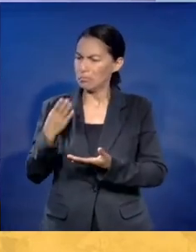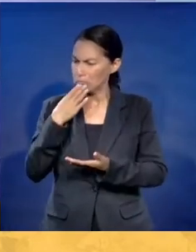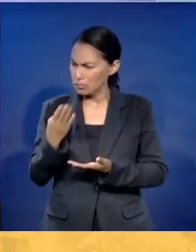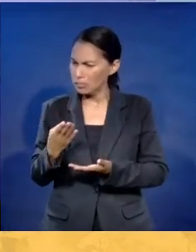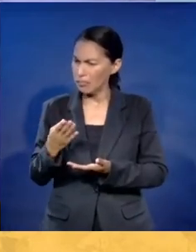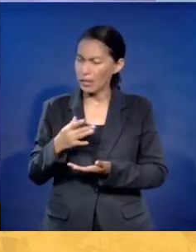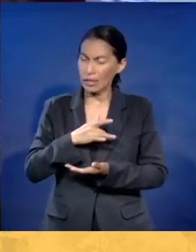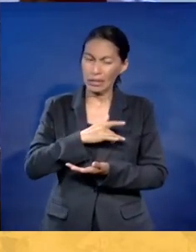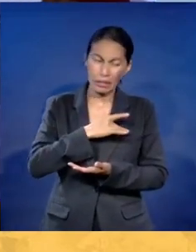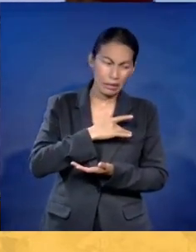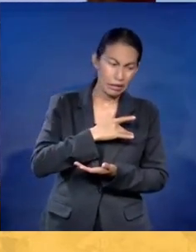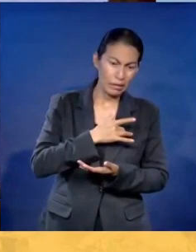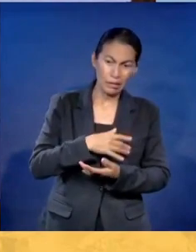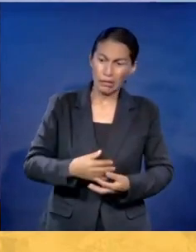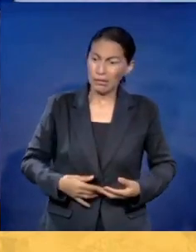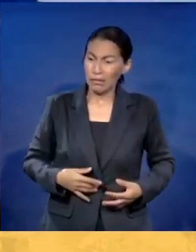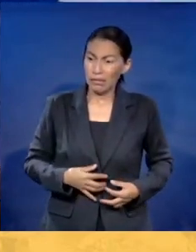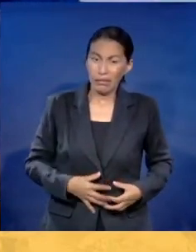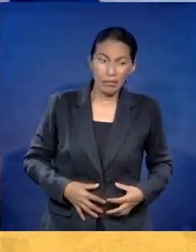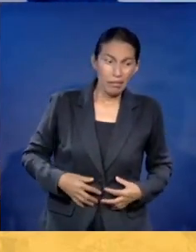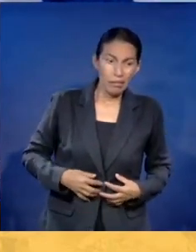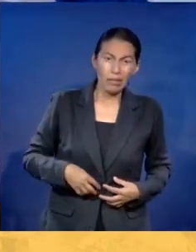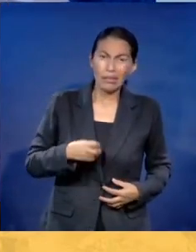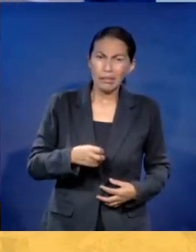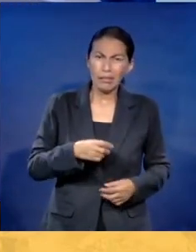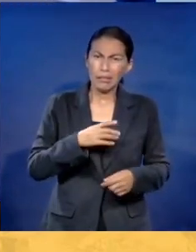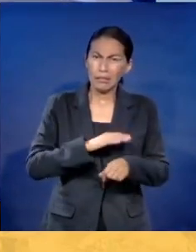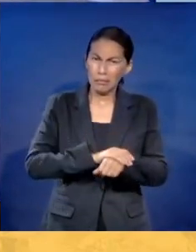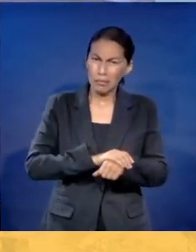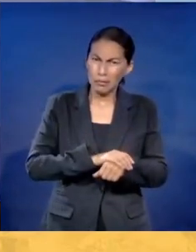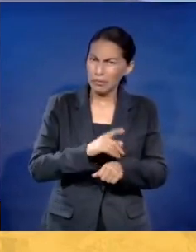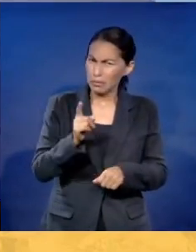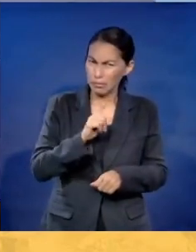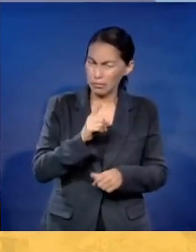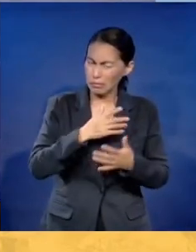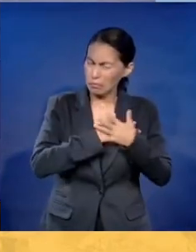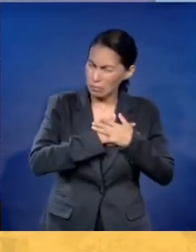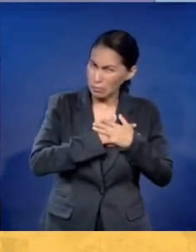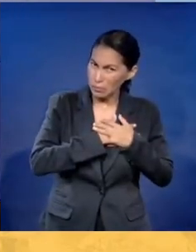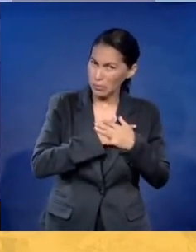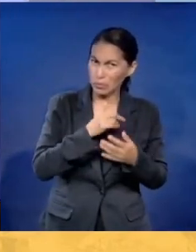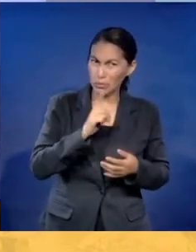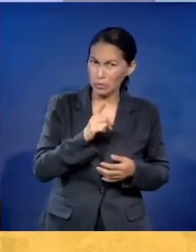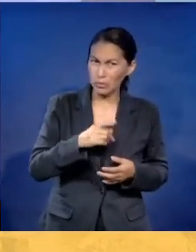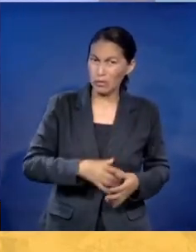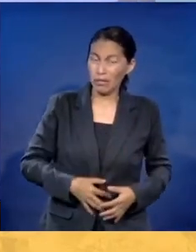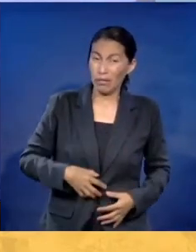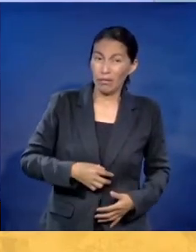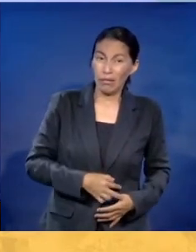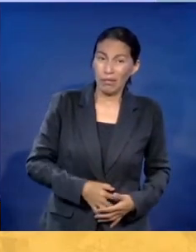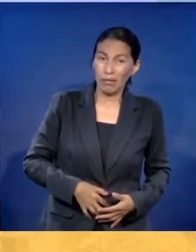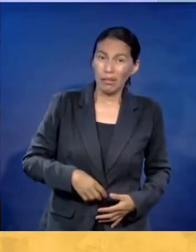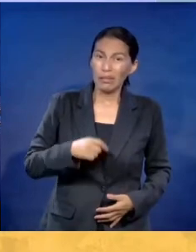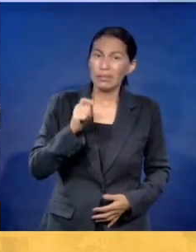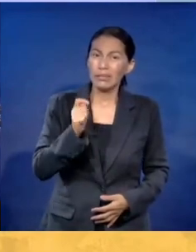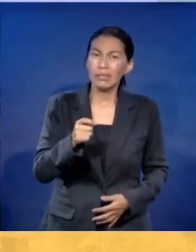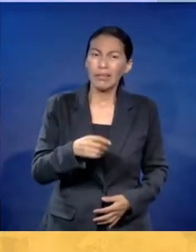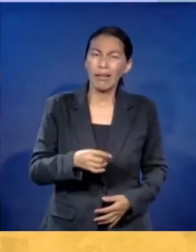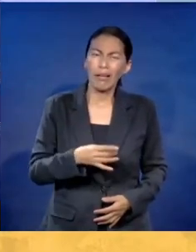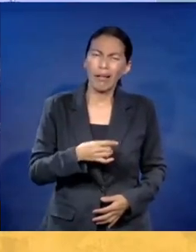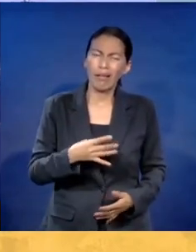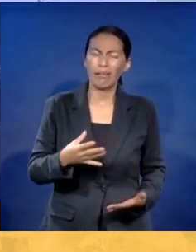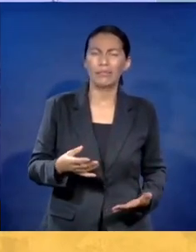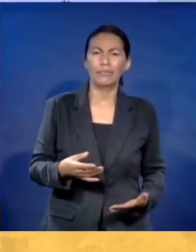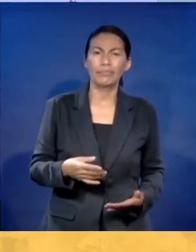eso de sentir mariposa en el estómago no es amor eso estar enfermo el estómago es el amor es un principio es una decisión es la mujer